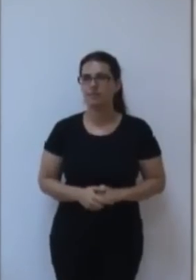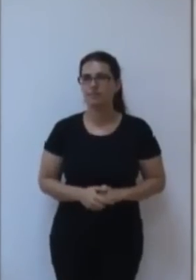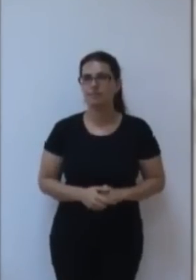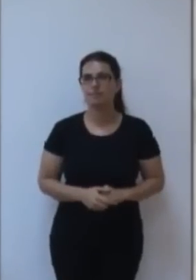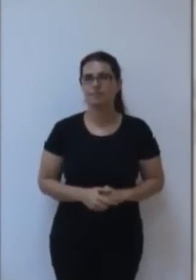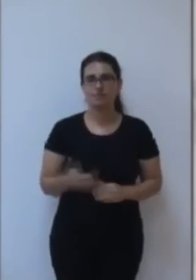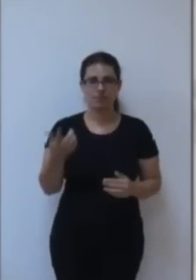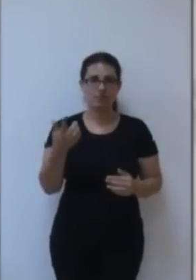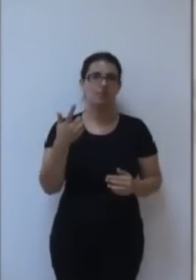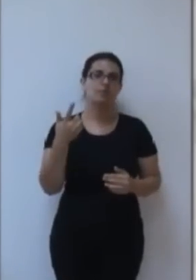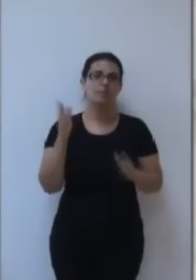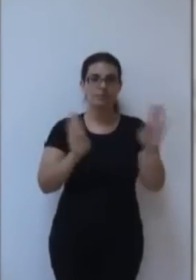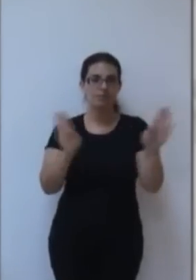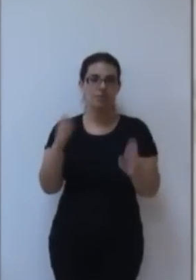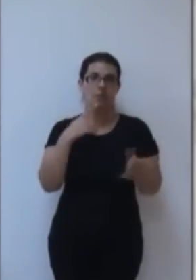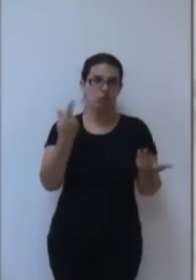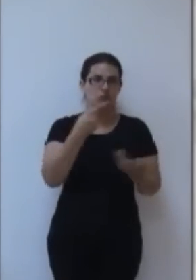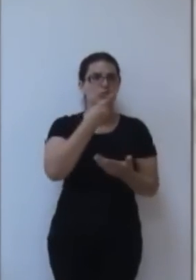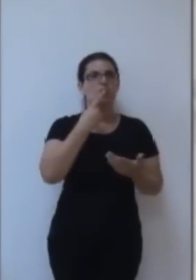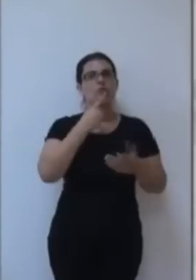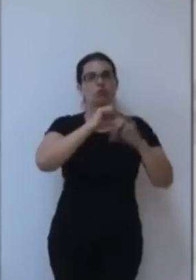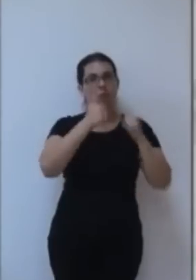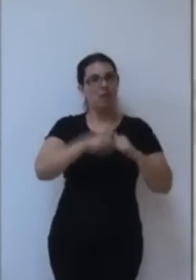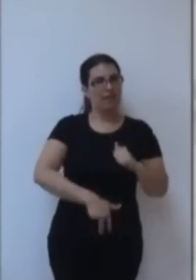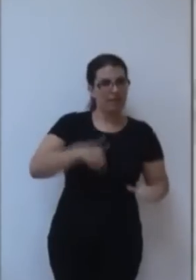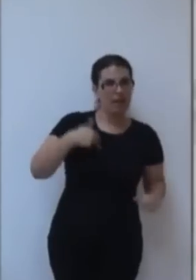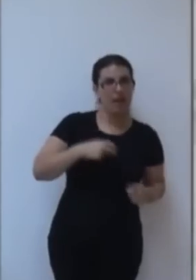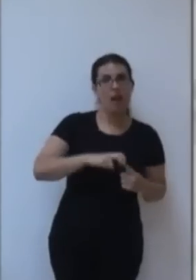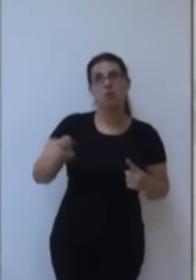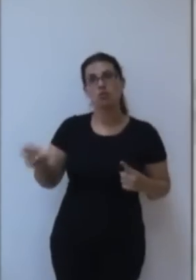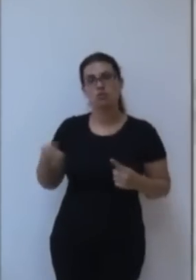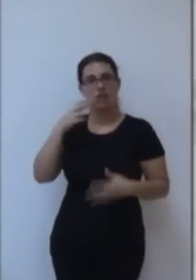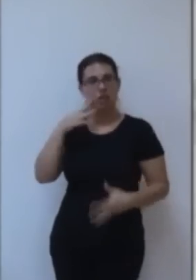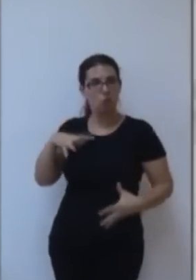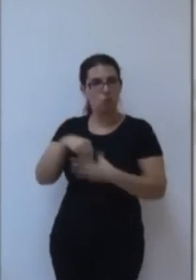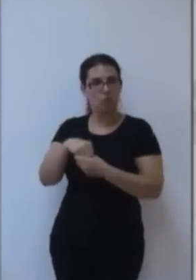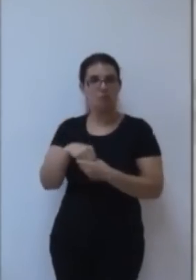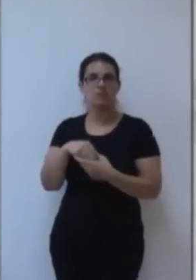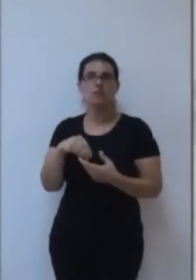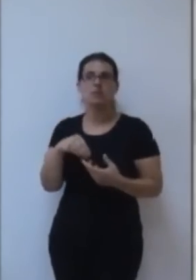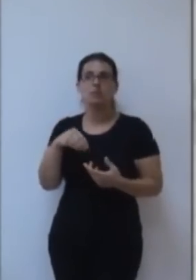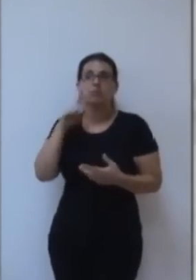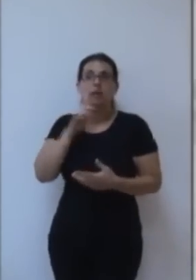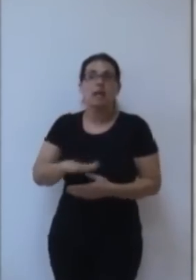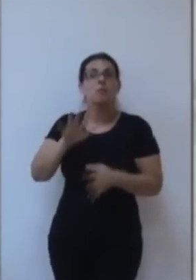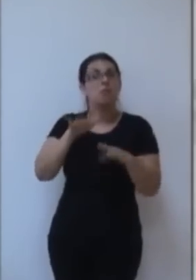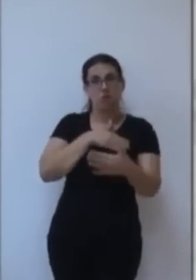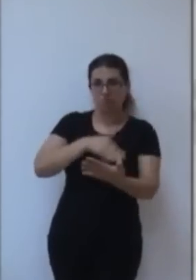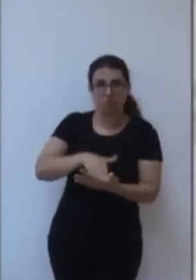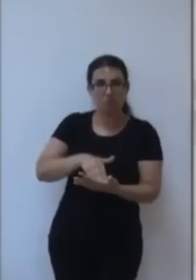generales, también particulares, como son otras también no inclusivas, donde no pueden participar ellos, ¿no? Y